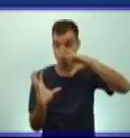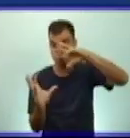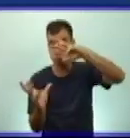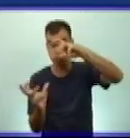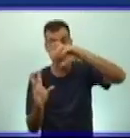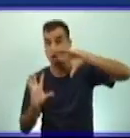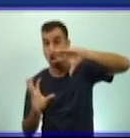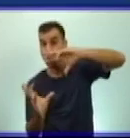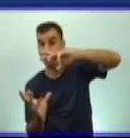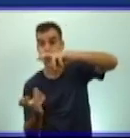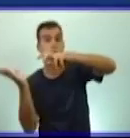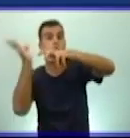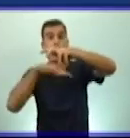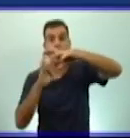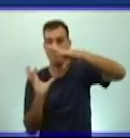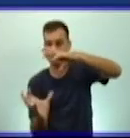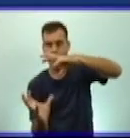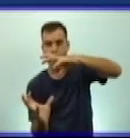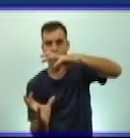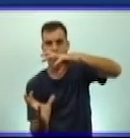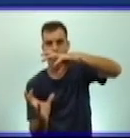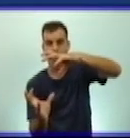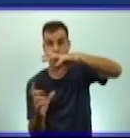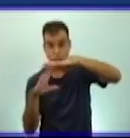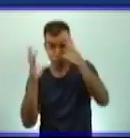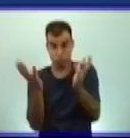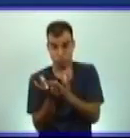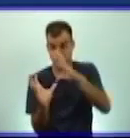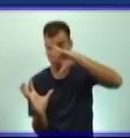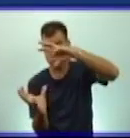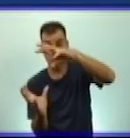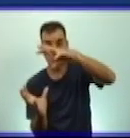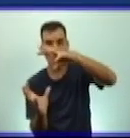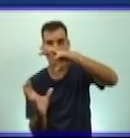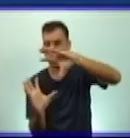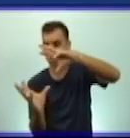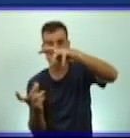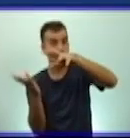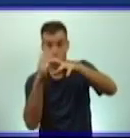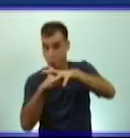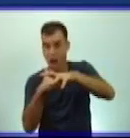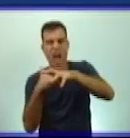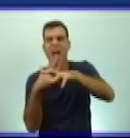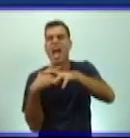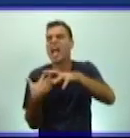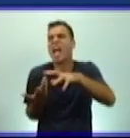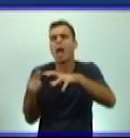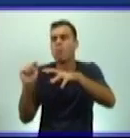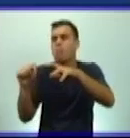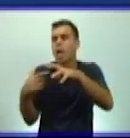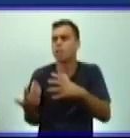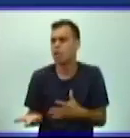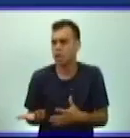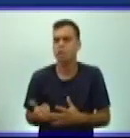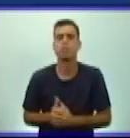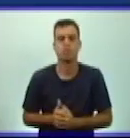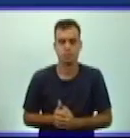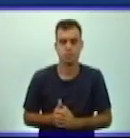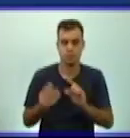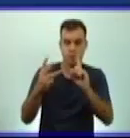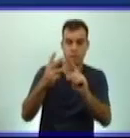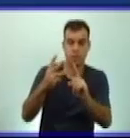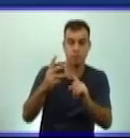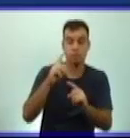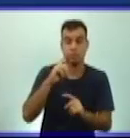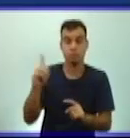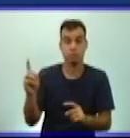puedan discutir incluso con sus familiares. Y bueno, una tercera pregunta, ya que hablamos del deporte y de nuestro deporte nacional, del béisbol, ¿crees que